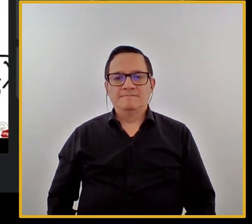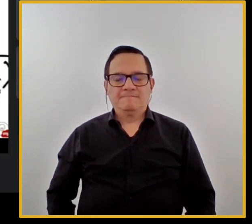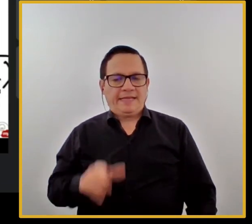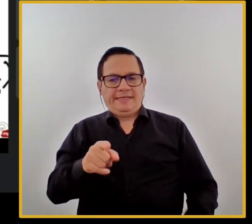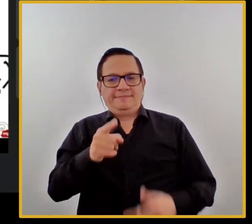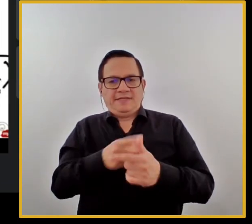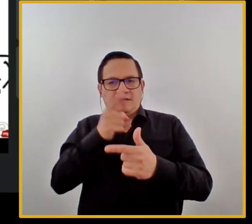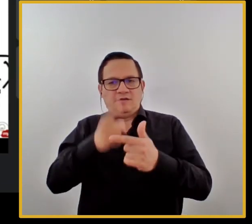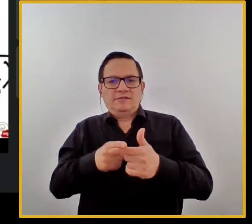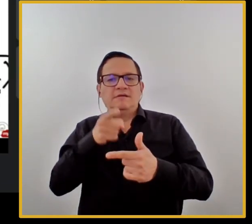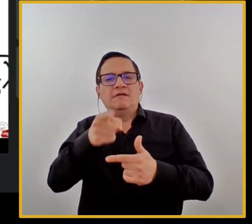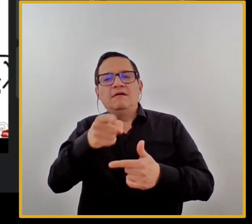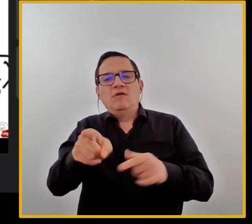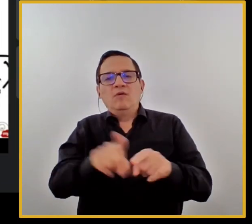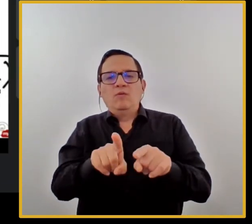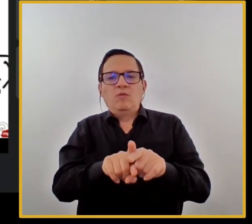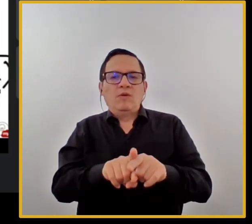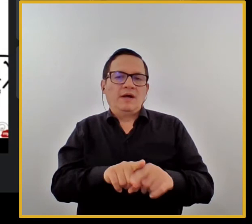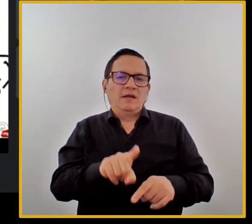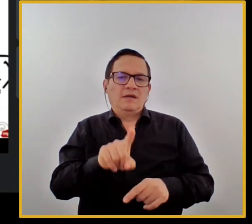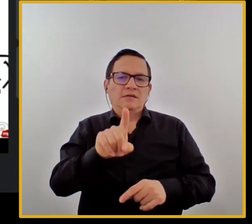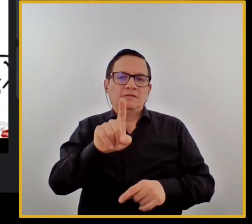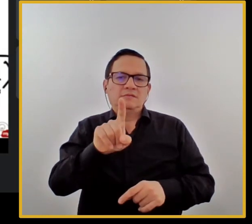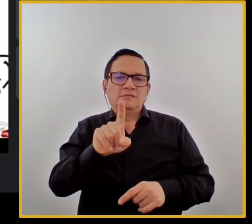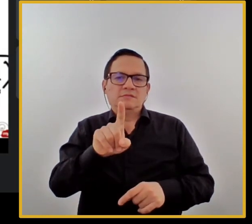Entonces aquí me quedaría menos 3 cuartos